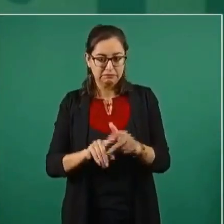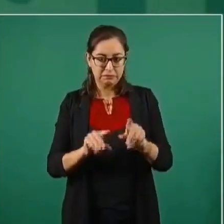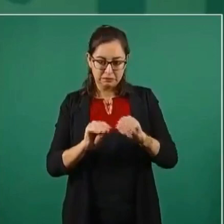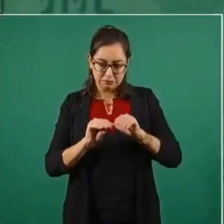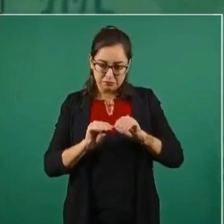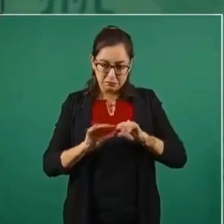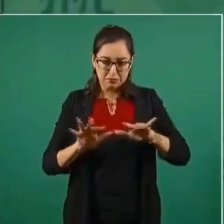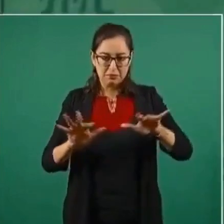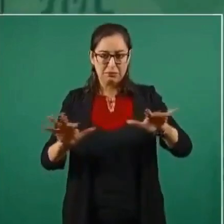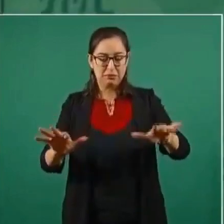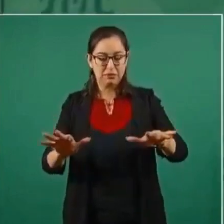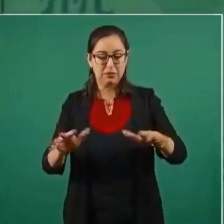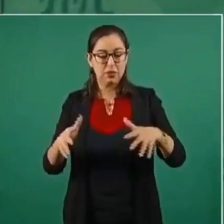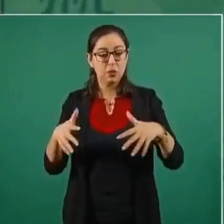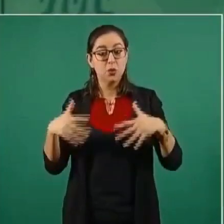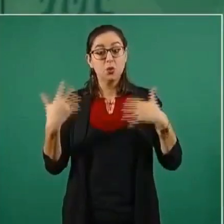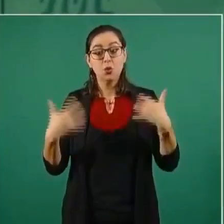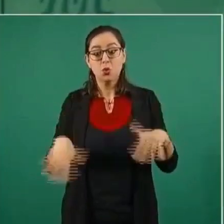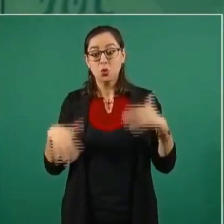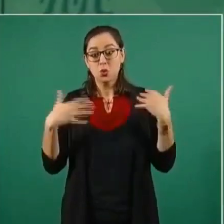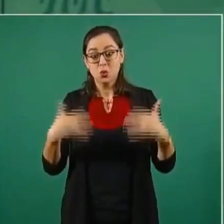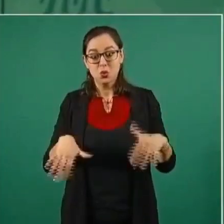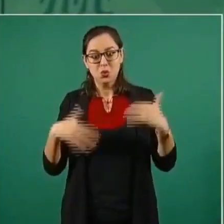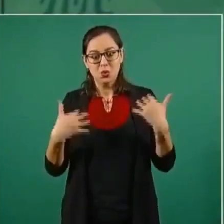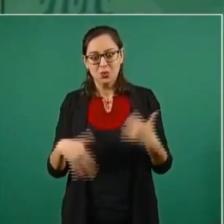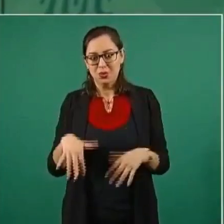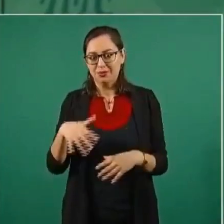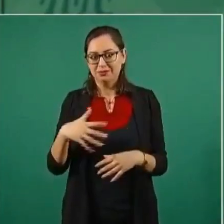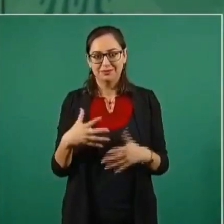se analiza el fenómeno